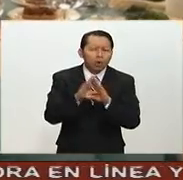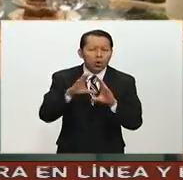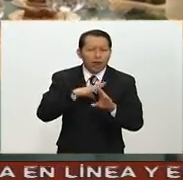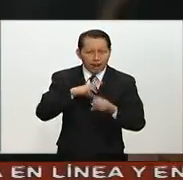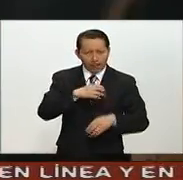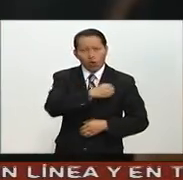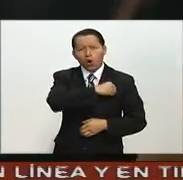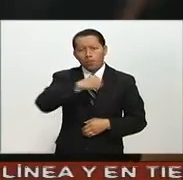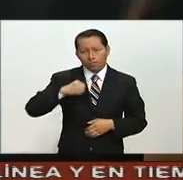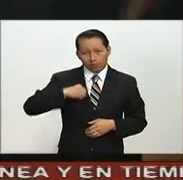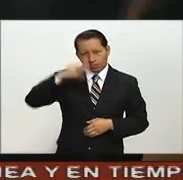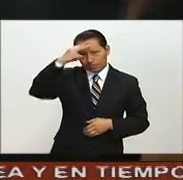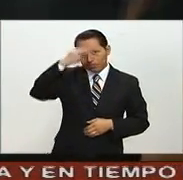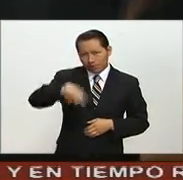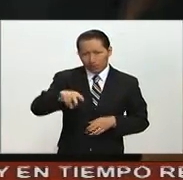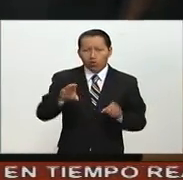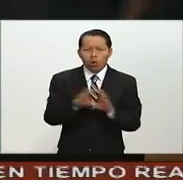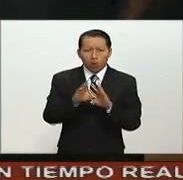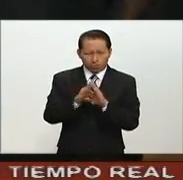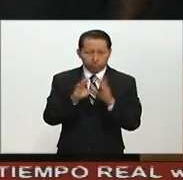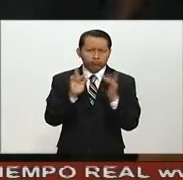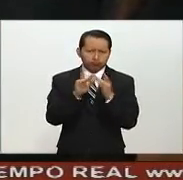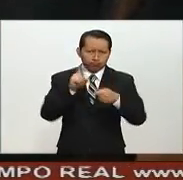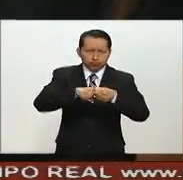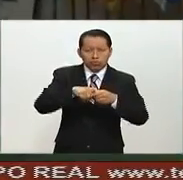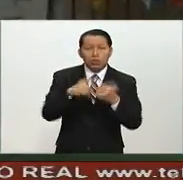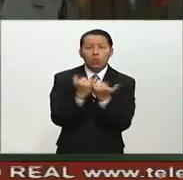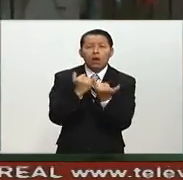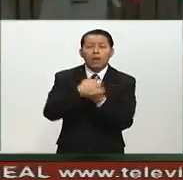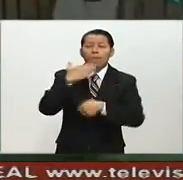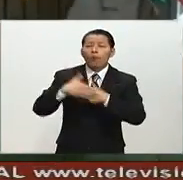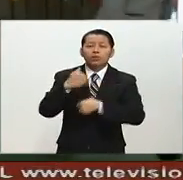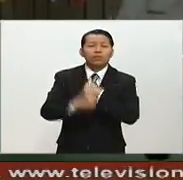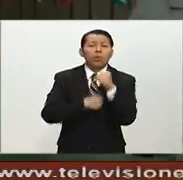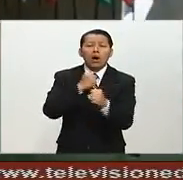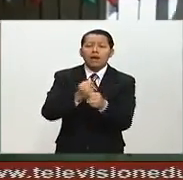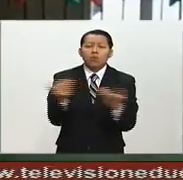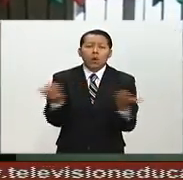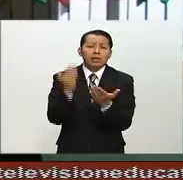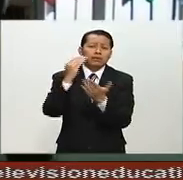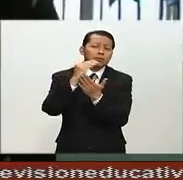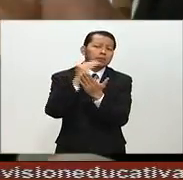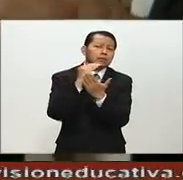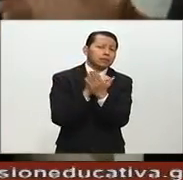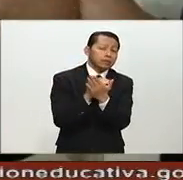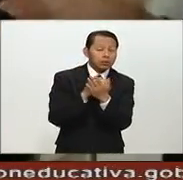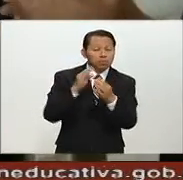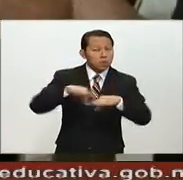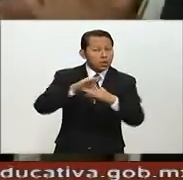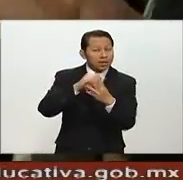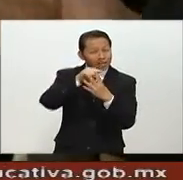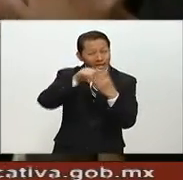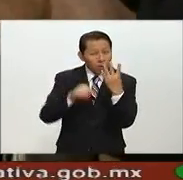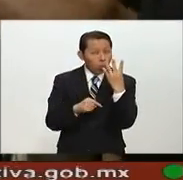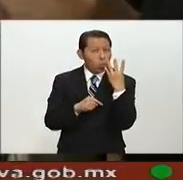que México, como país guía de la alianza, asumirá para los próximos años basado en 4 estrategias de